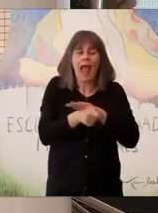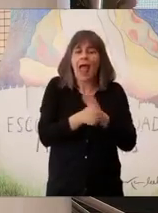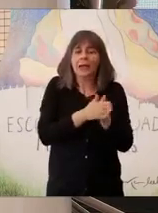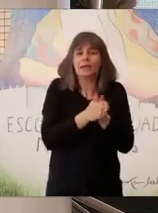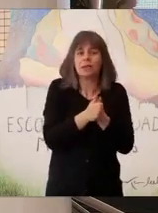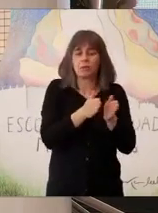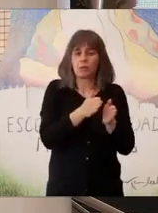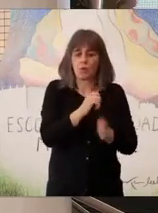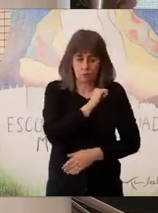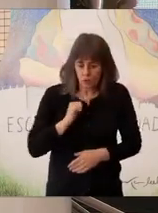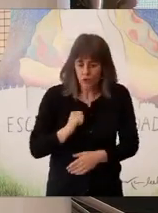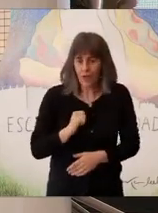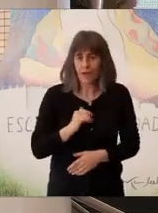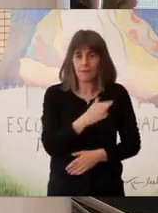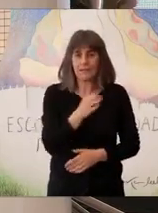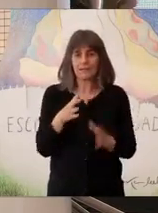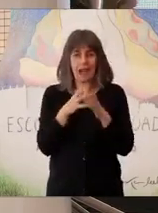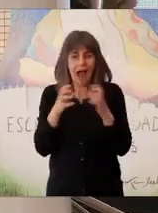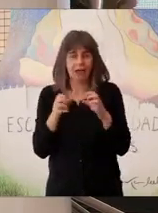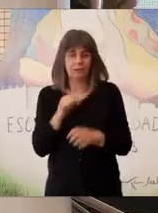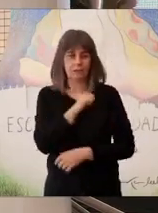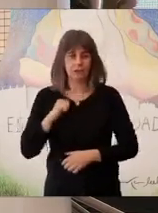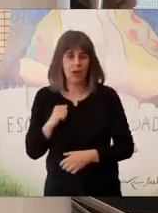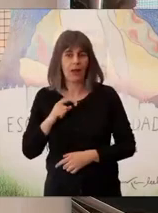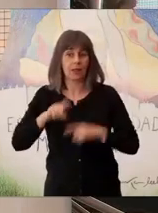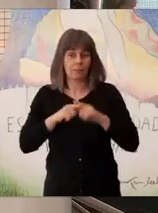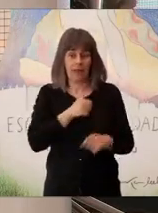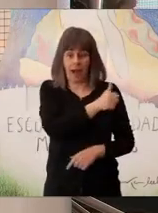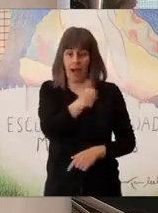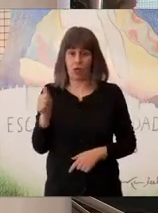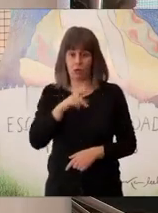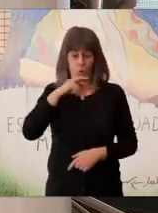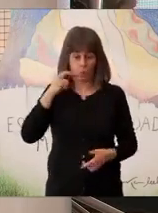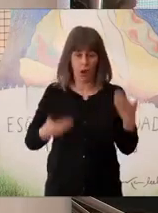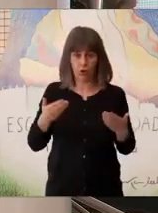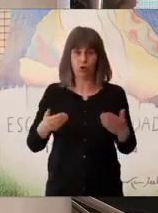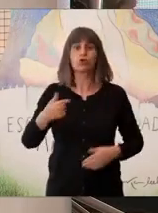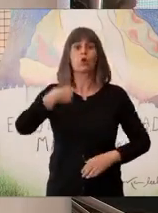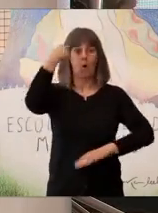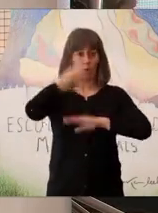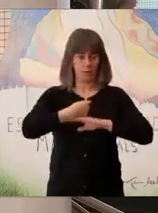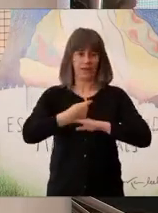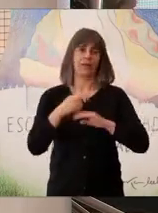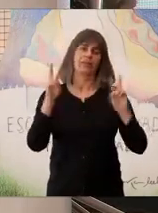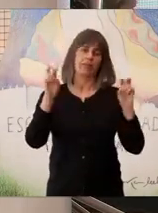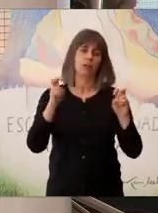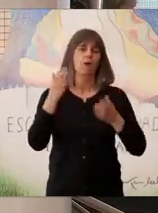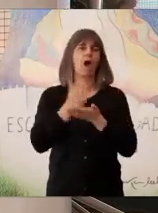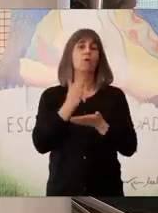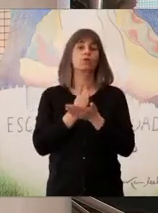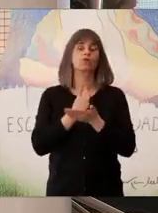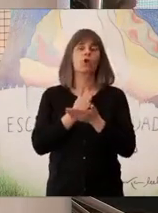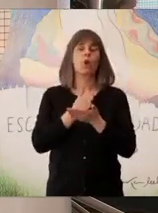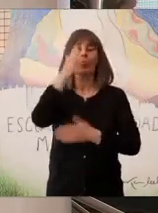de la propia necesidad, de la propia valoración que tenga cada cual. A mí me obligan a hacer un curso sobre delitos económicos, bueno,